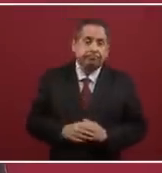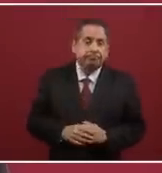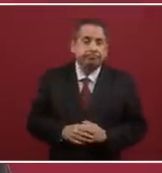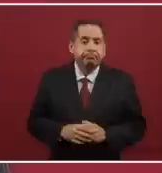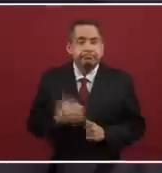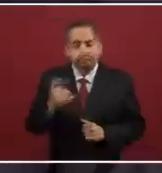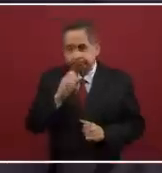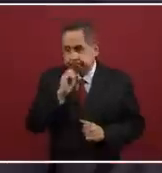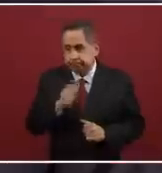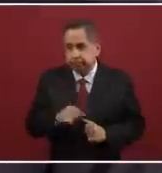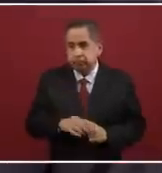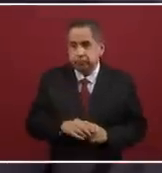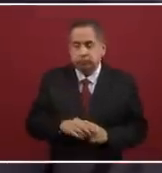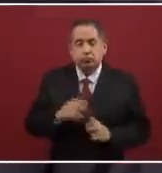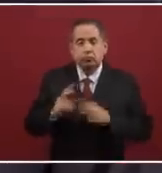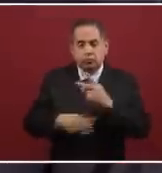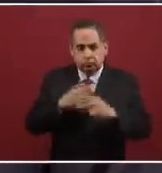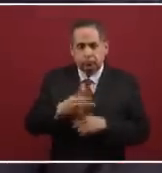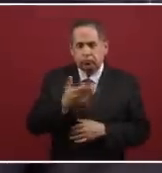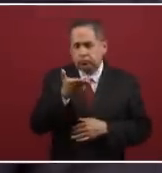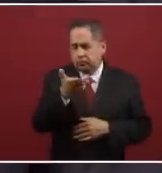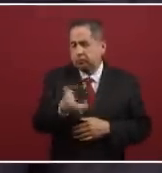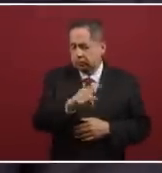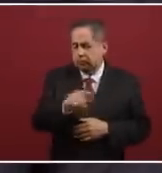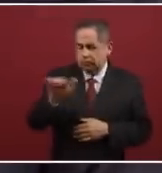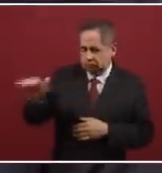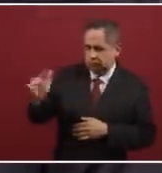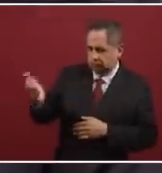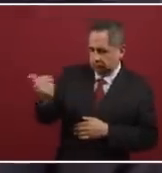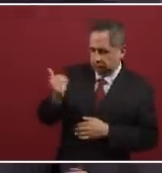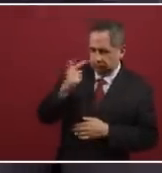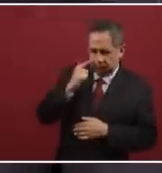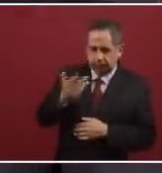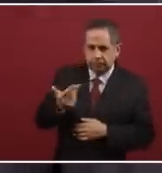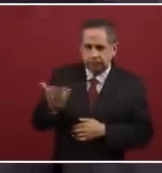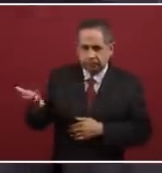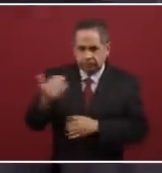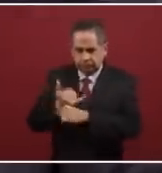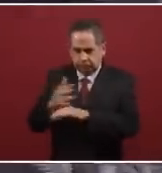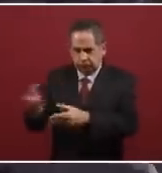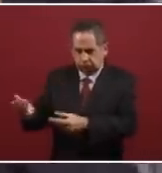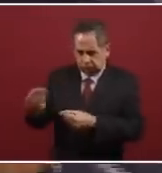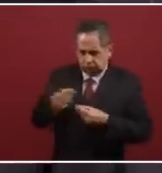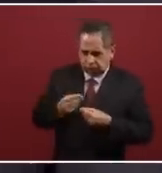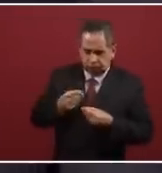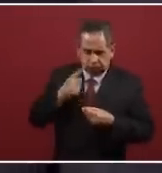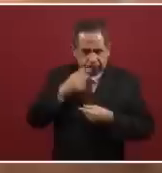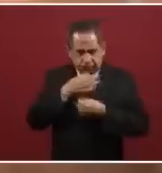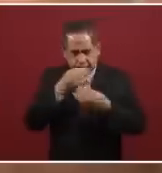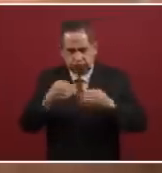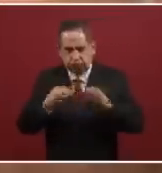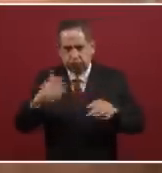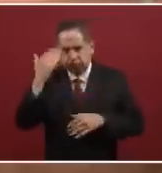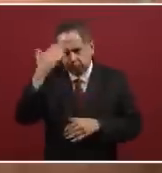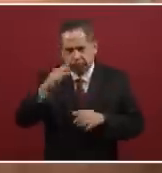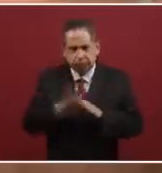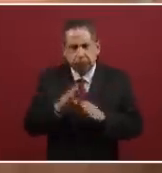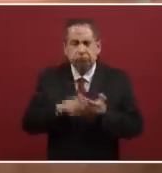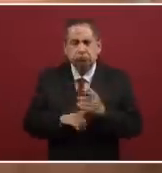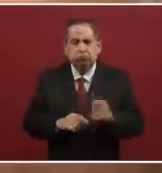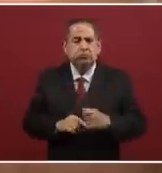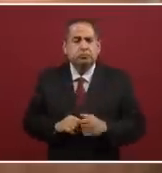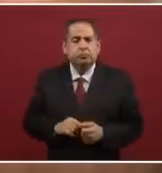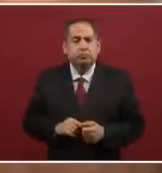y voy a solicitar, pues, información para saber cómo está.